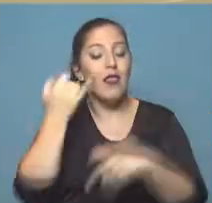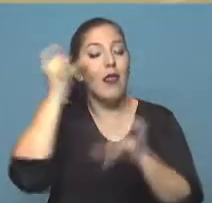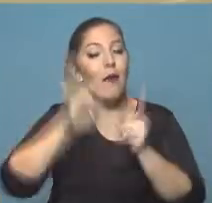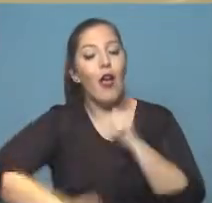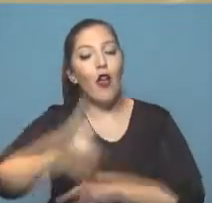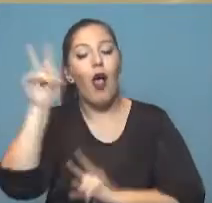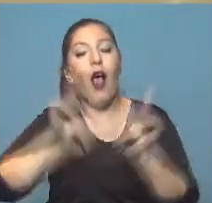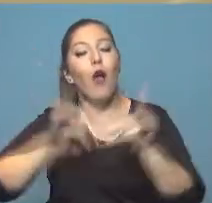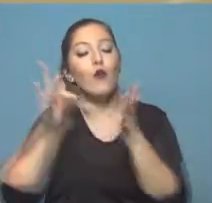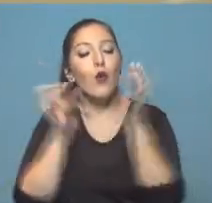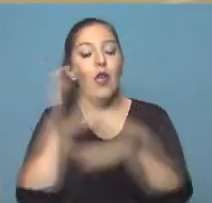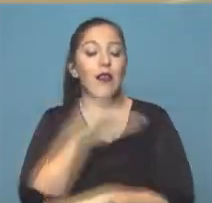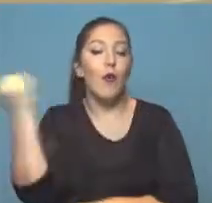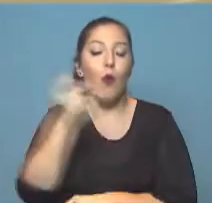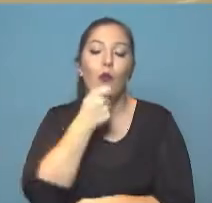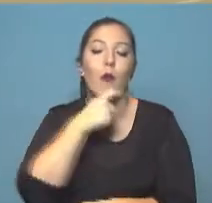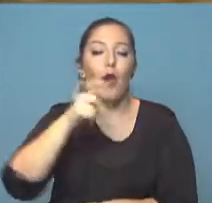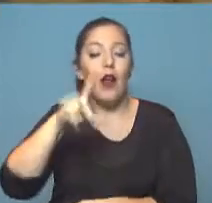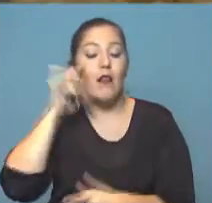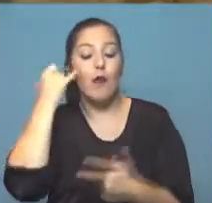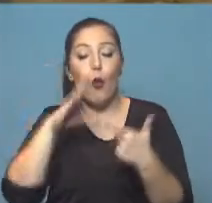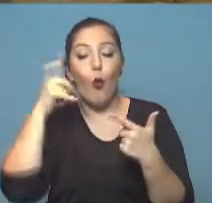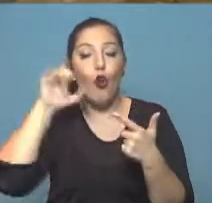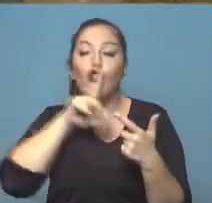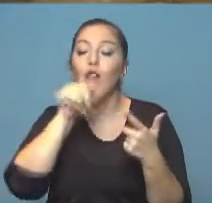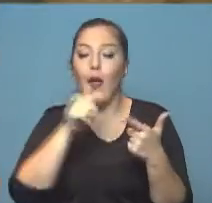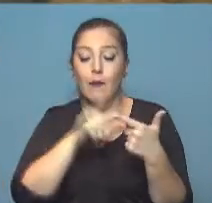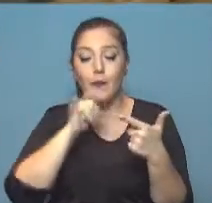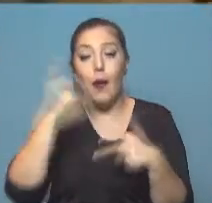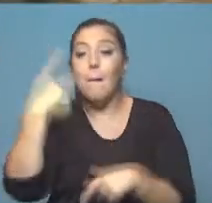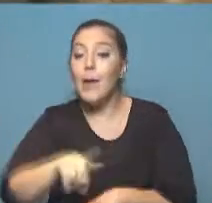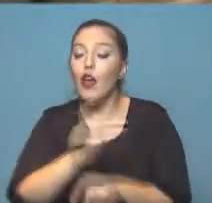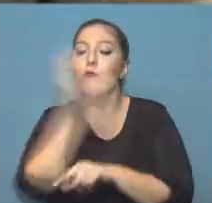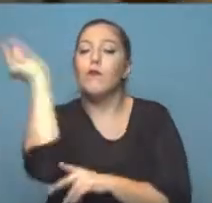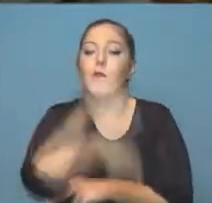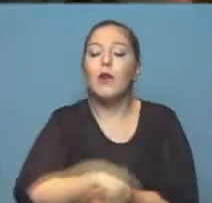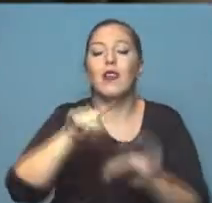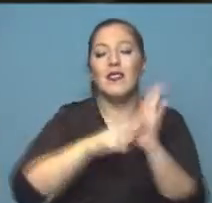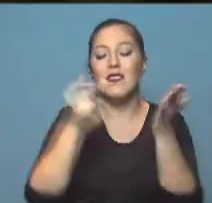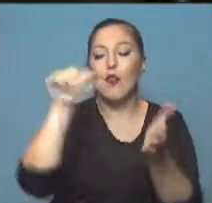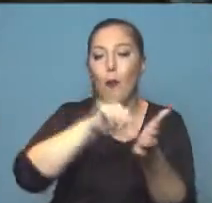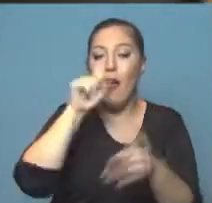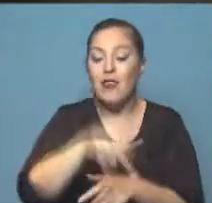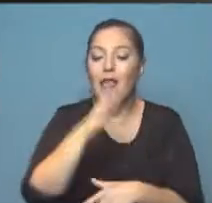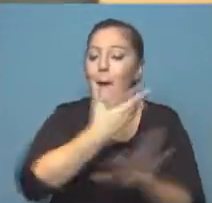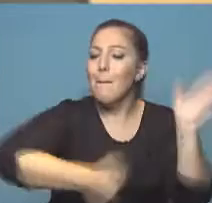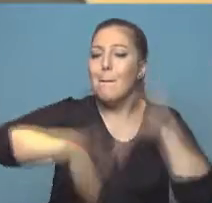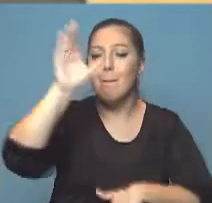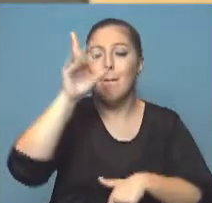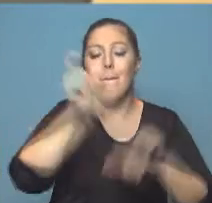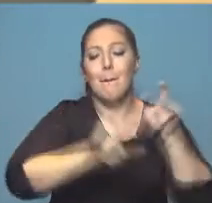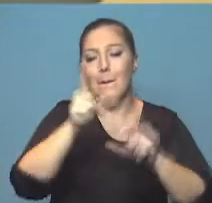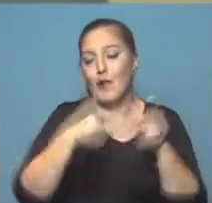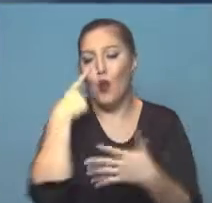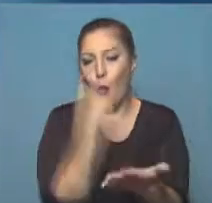algunas ciudades importantes como Bogotá y Cali. Sin embargo, fue derrotada en el centro del país, donde se concentra la mayor parte de la